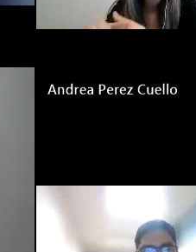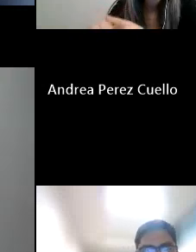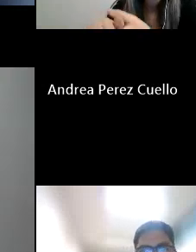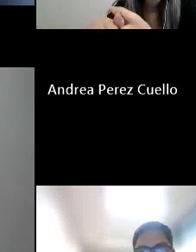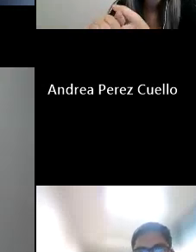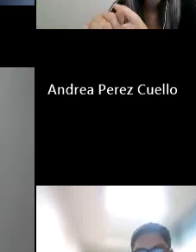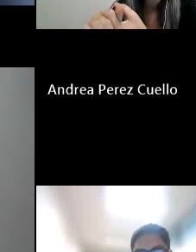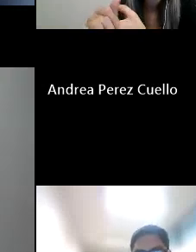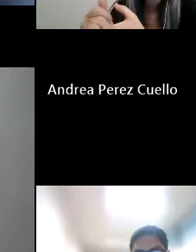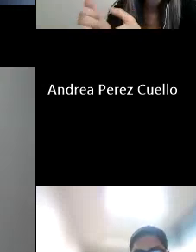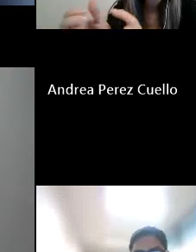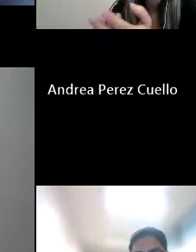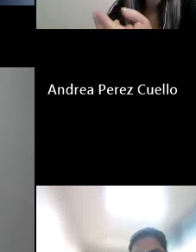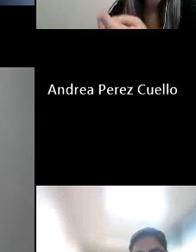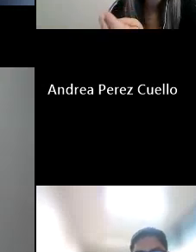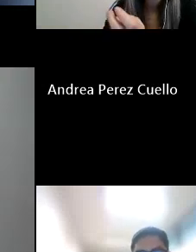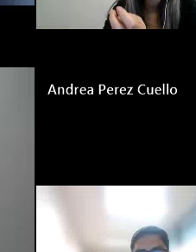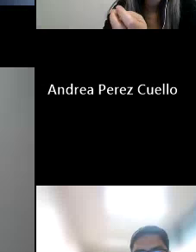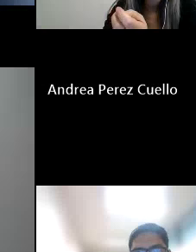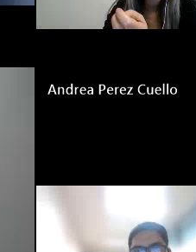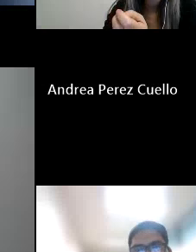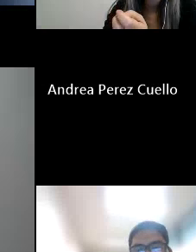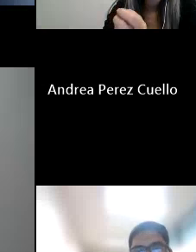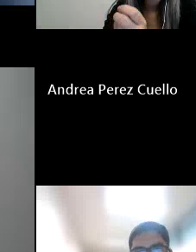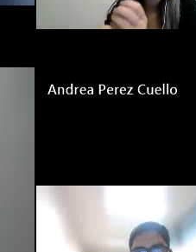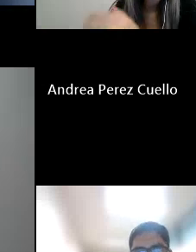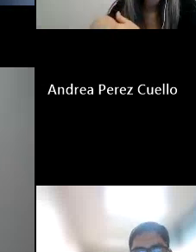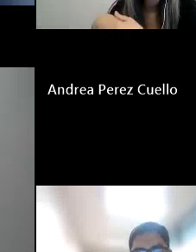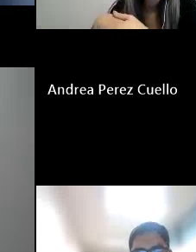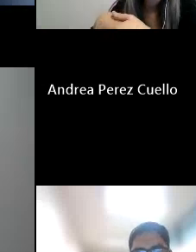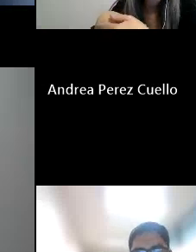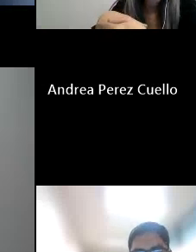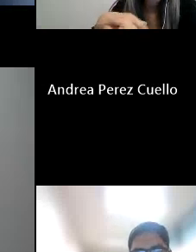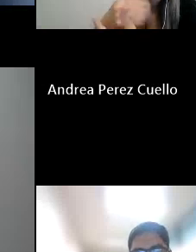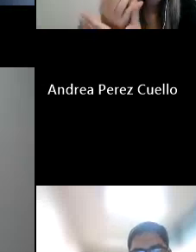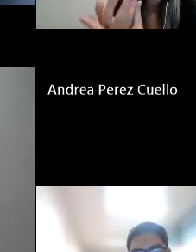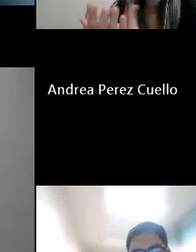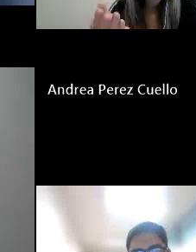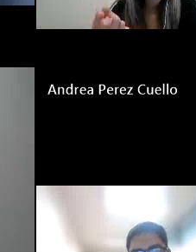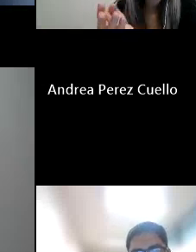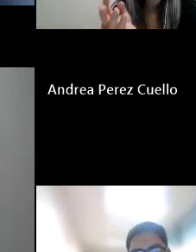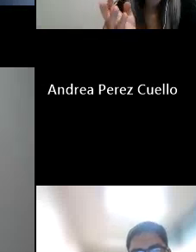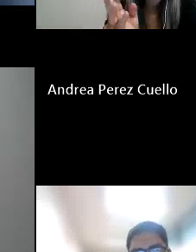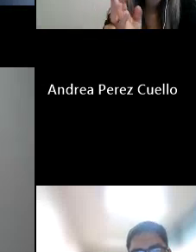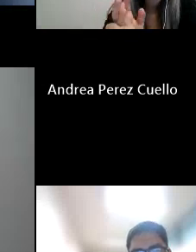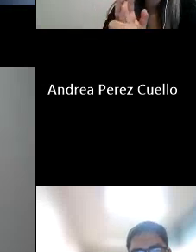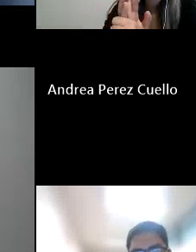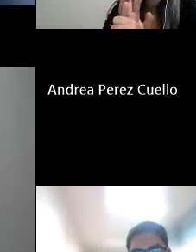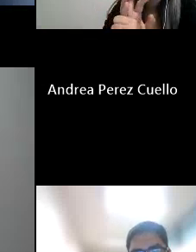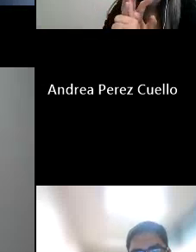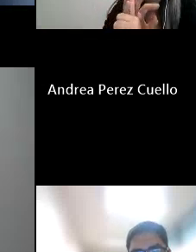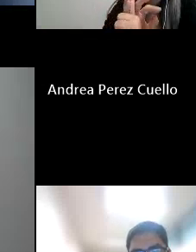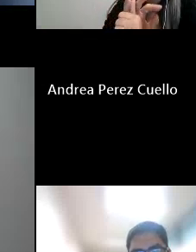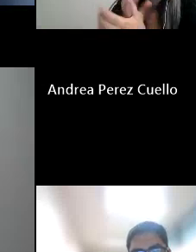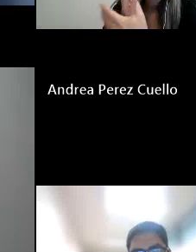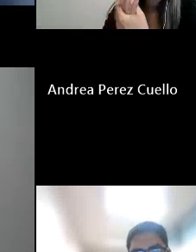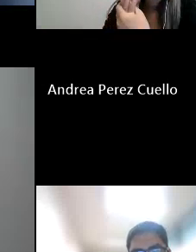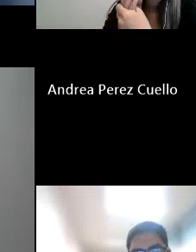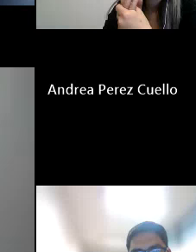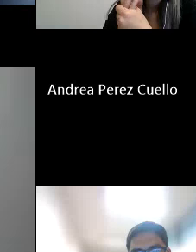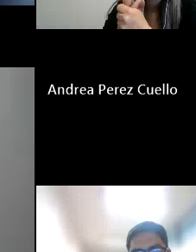en la construcción de comunidades educativas inclusivas a los profesionales, ¿cierto?, que trabajan en los establecimientos, a los asistentes de la educación,